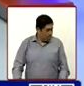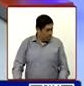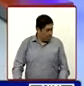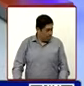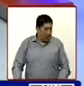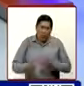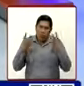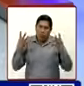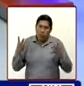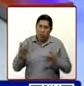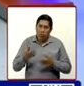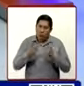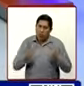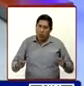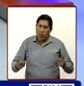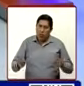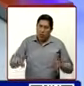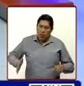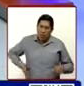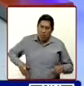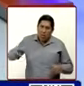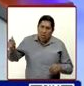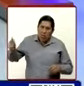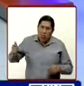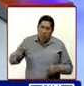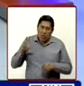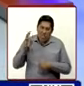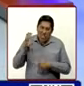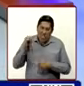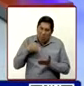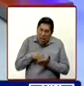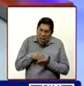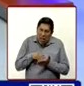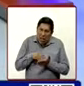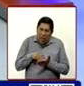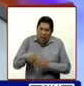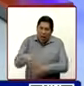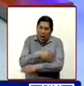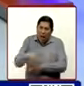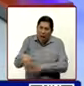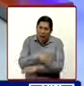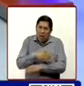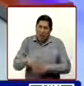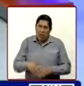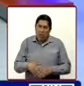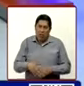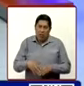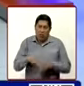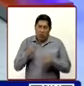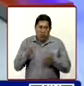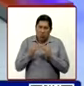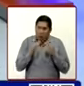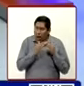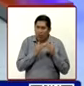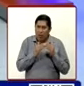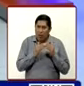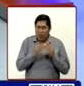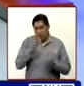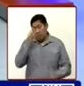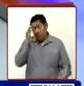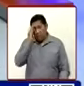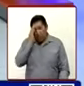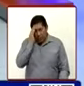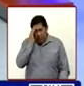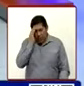Imagínate una población canina en Potosí de aproximadamente 70.000 canes. Callejeros. Y no solamente en el departamento, estamos hablando del municipio